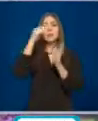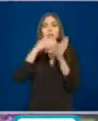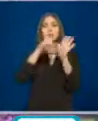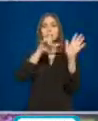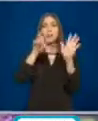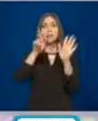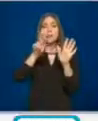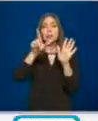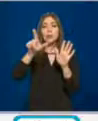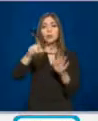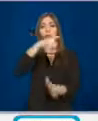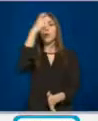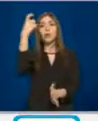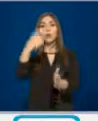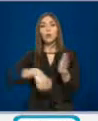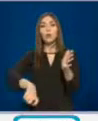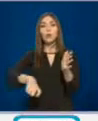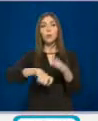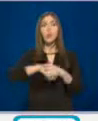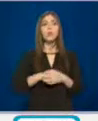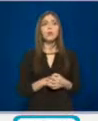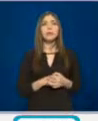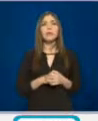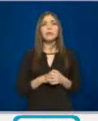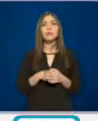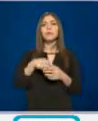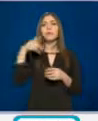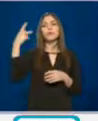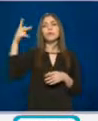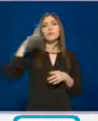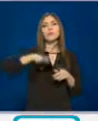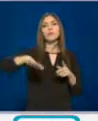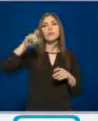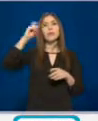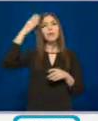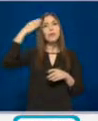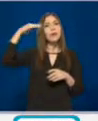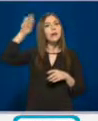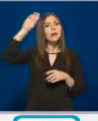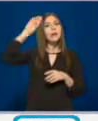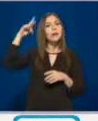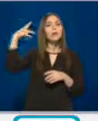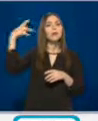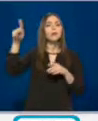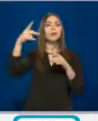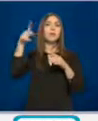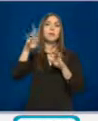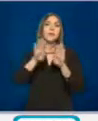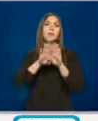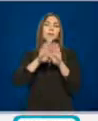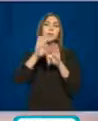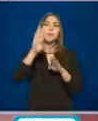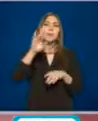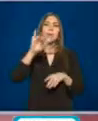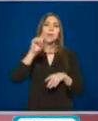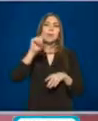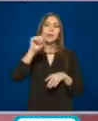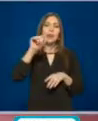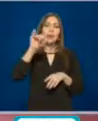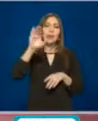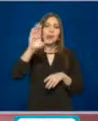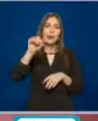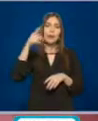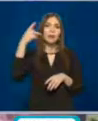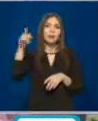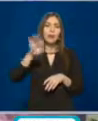1787 lo compra la Armada Británica, la Marina Británica, para recorrer